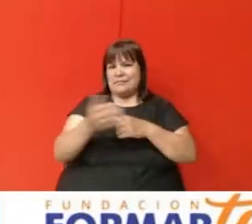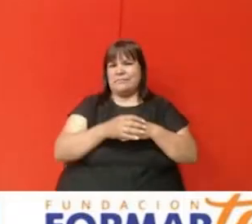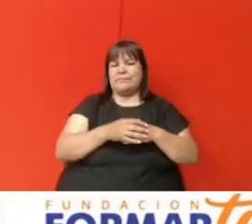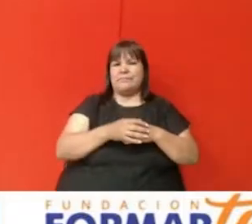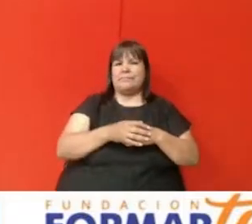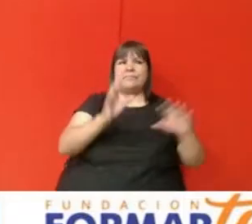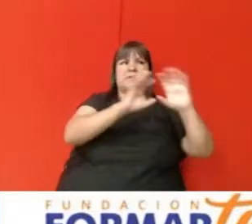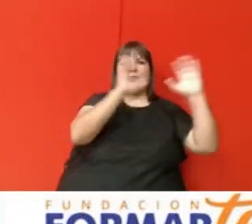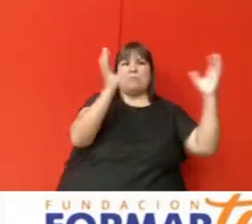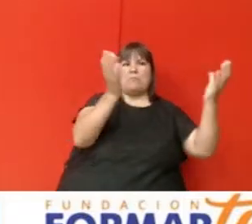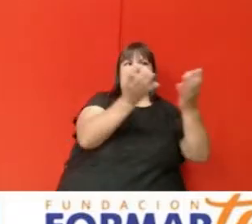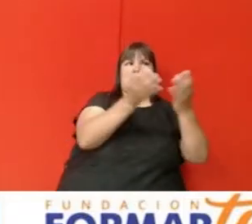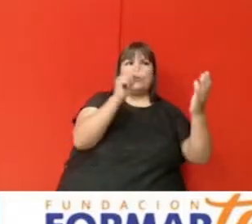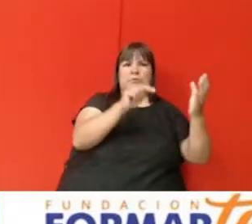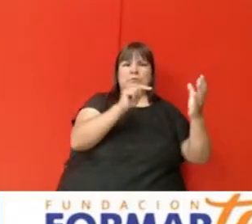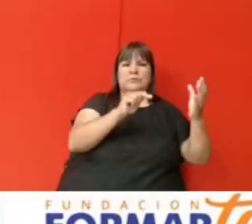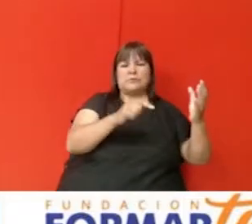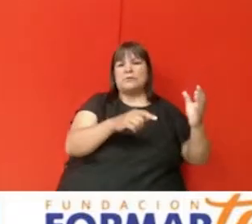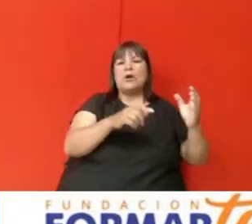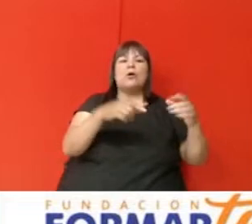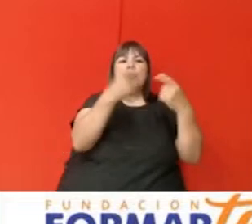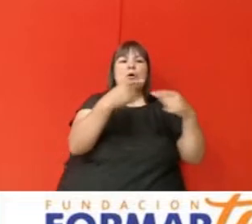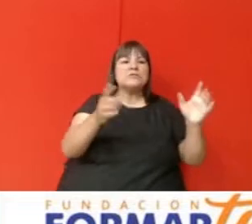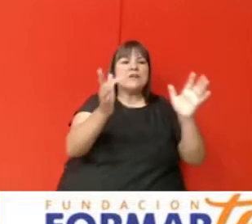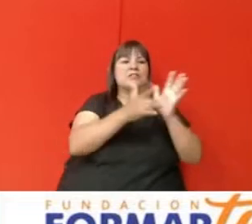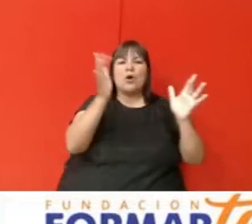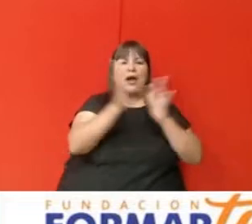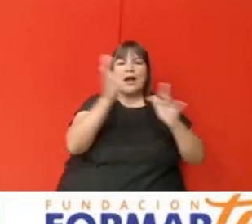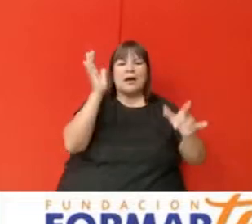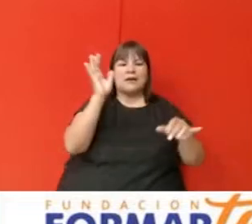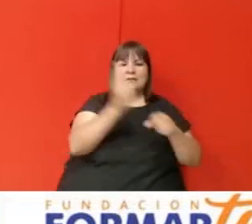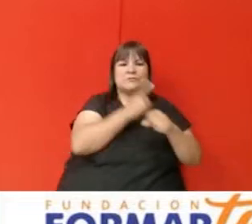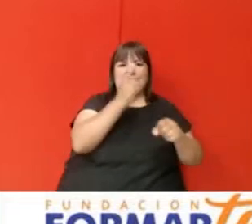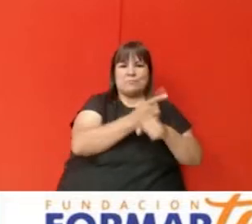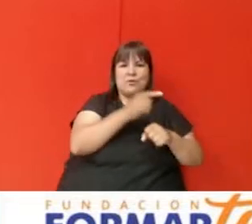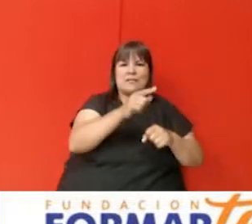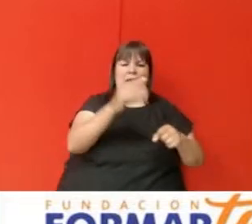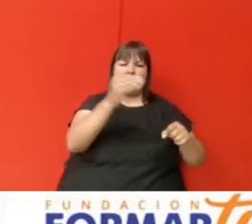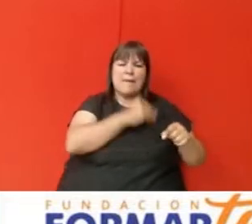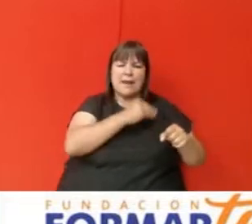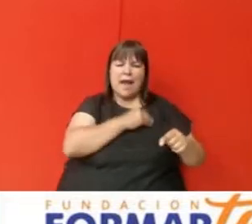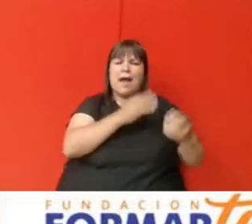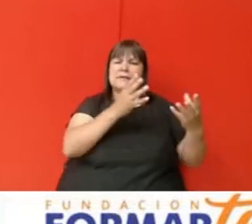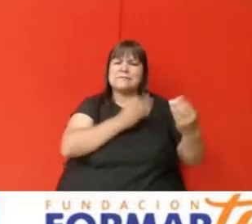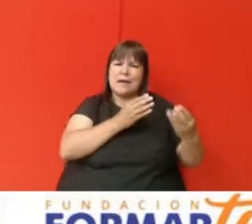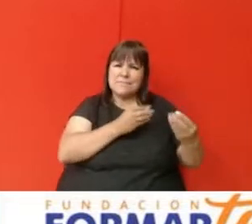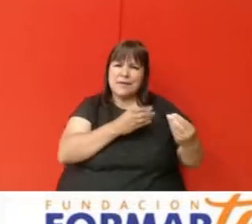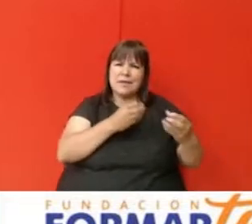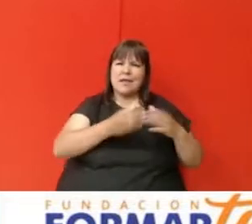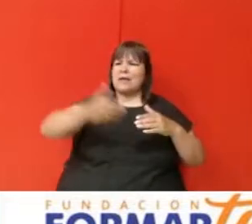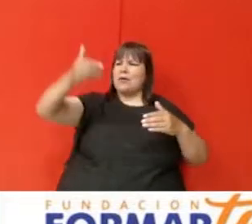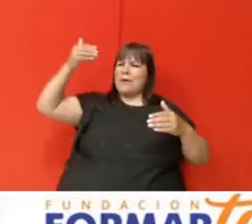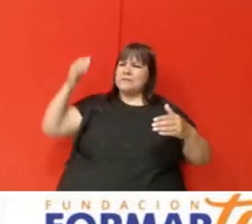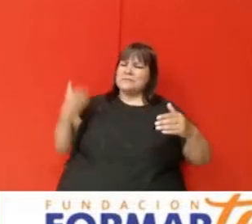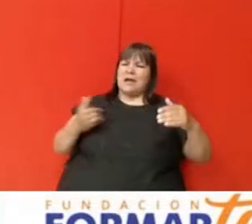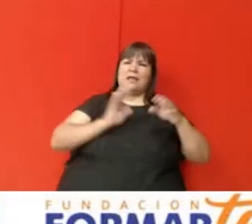mundo intangible entra las emociones, los sueños, las esperanzas, las ilusiones, los miedos, el pasado, el